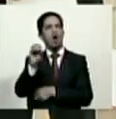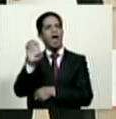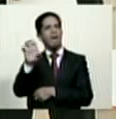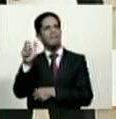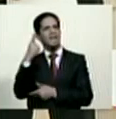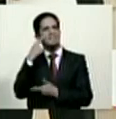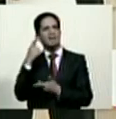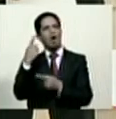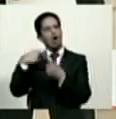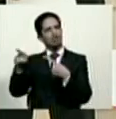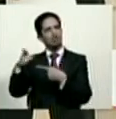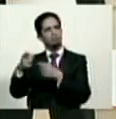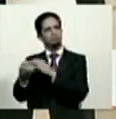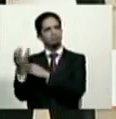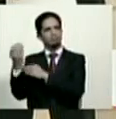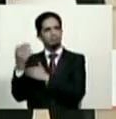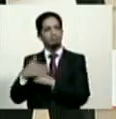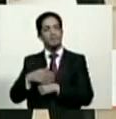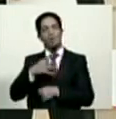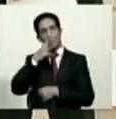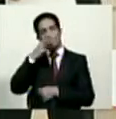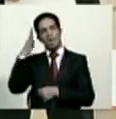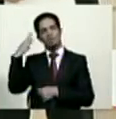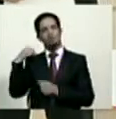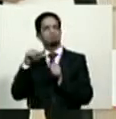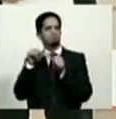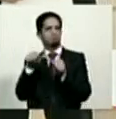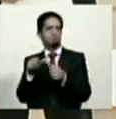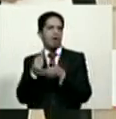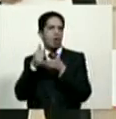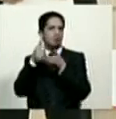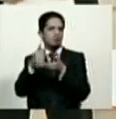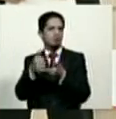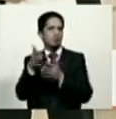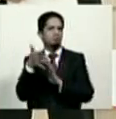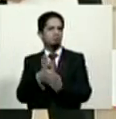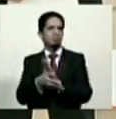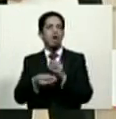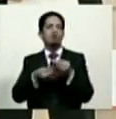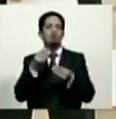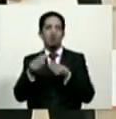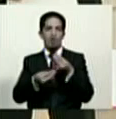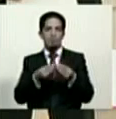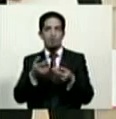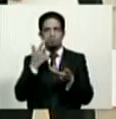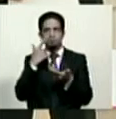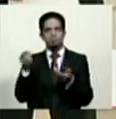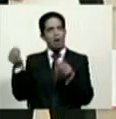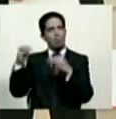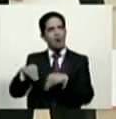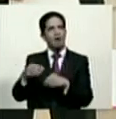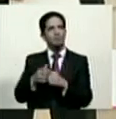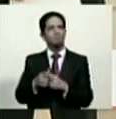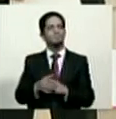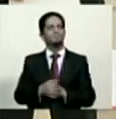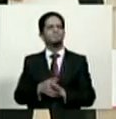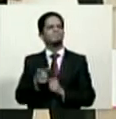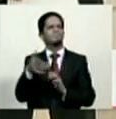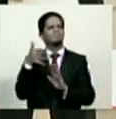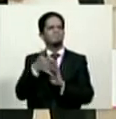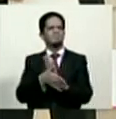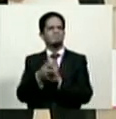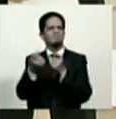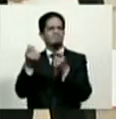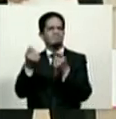en los últimos 4 años hemos mantenido cooperación con ellos a través de estas agencias por un monto anual cercano a los